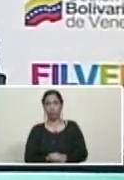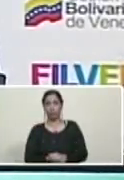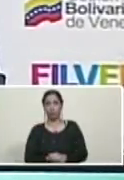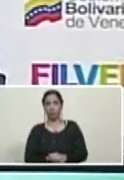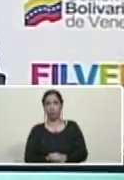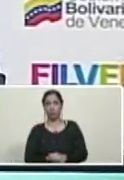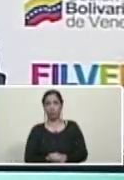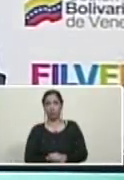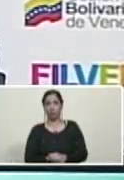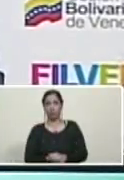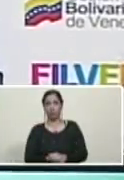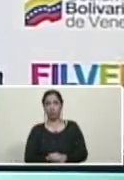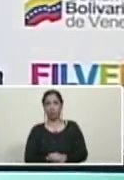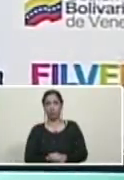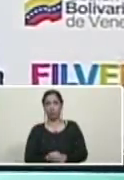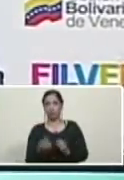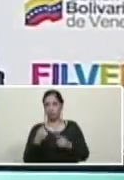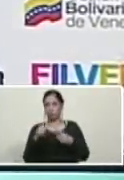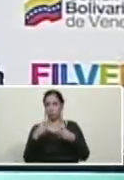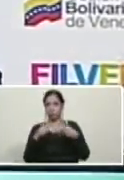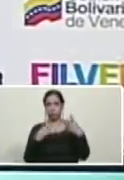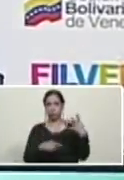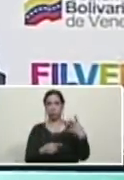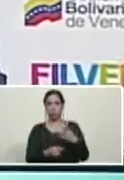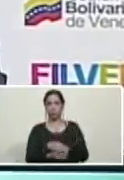José Negrón, María Alcira Matute,